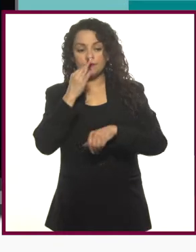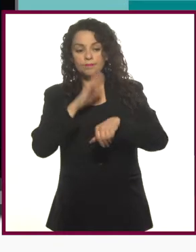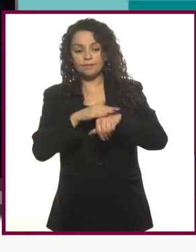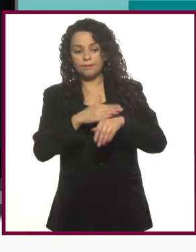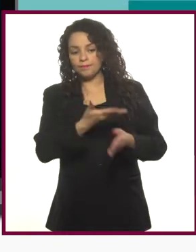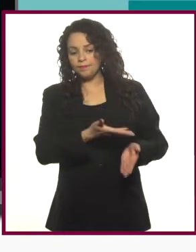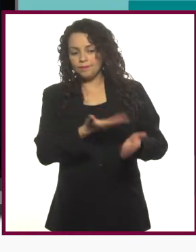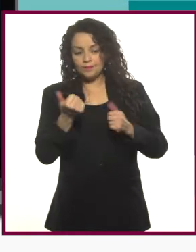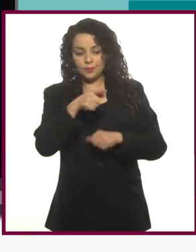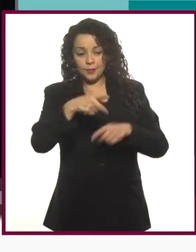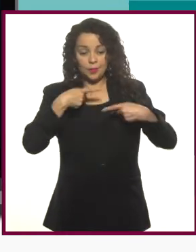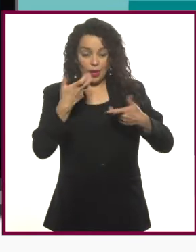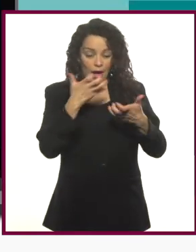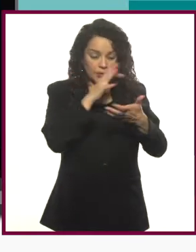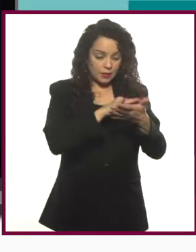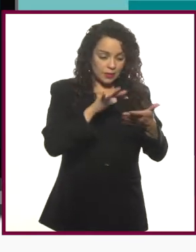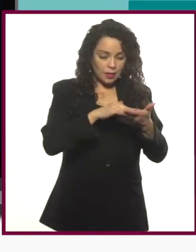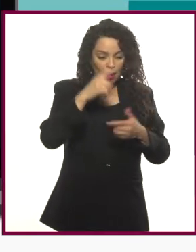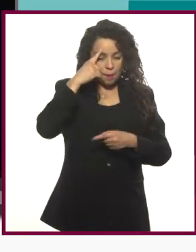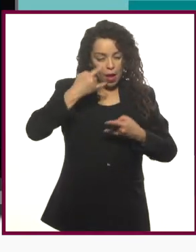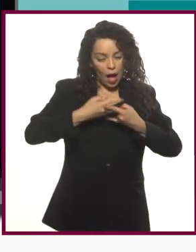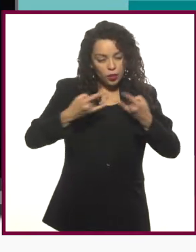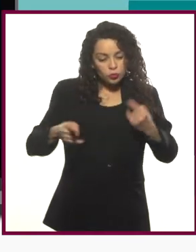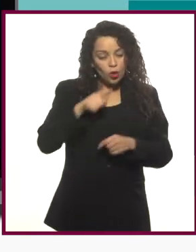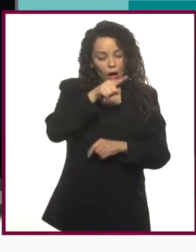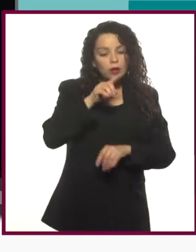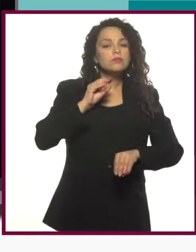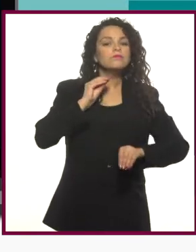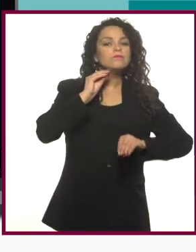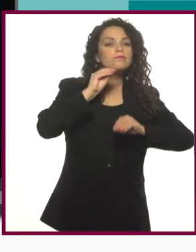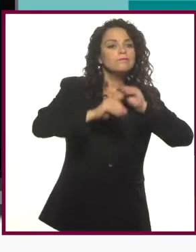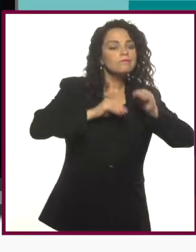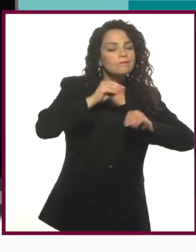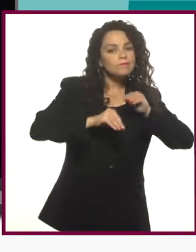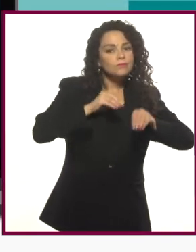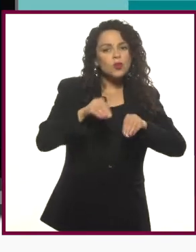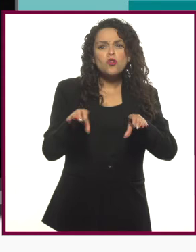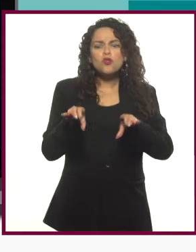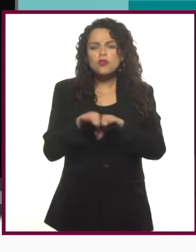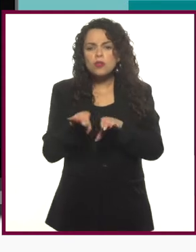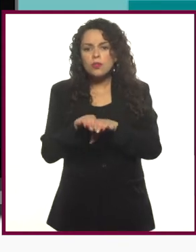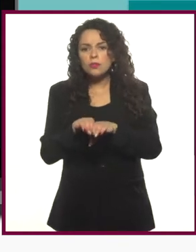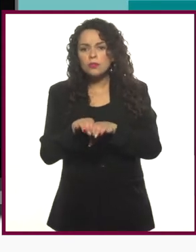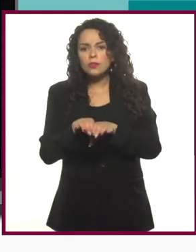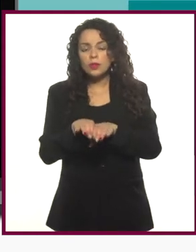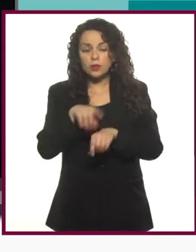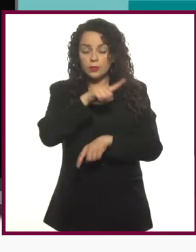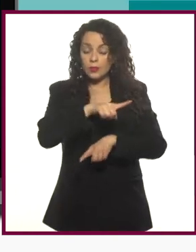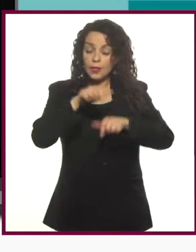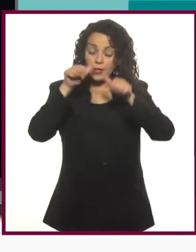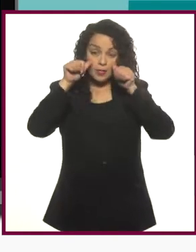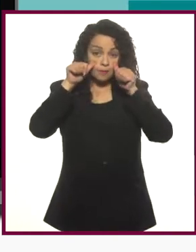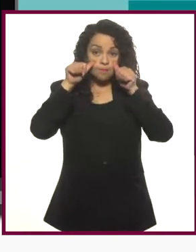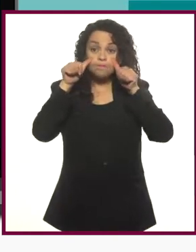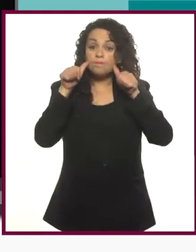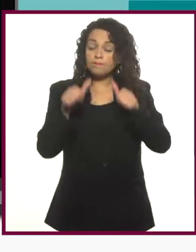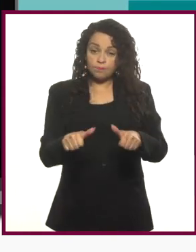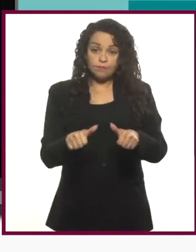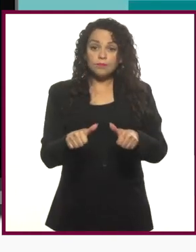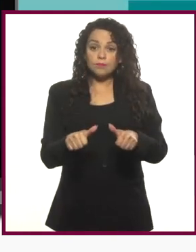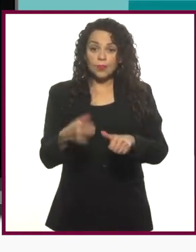a quien lo lee a completar la historia de una manera muy